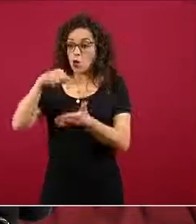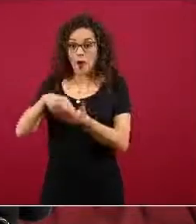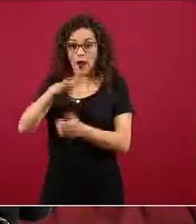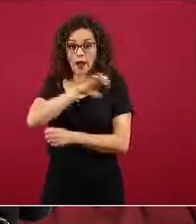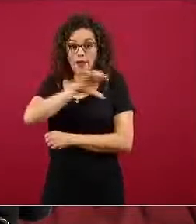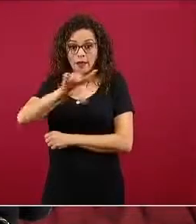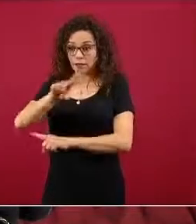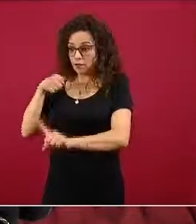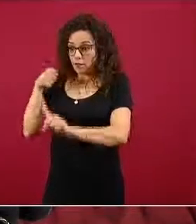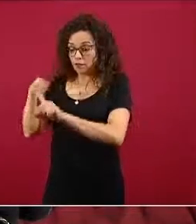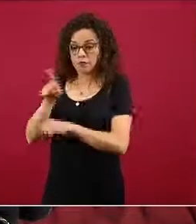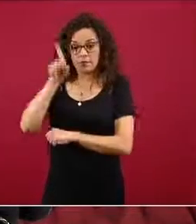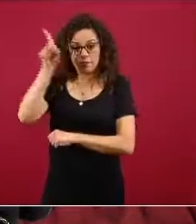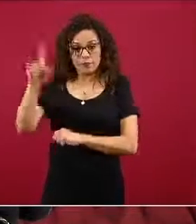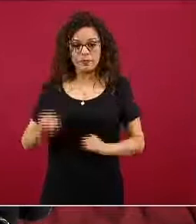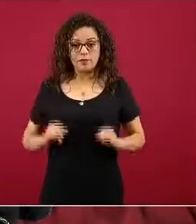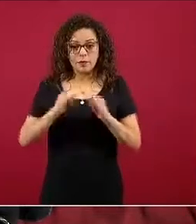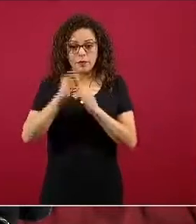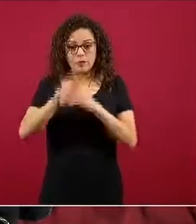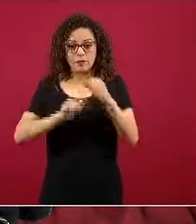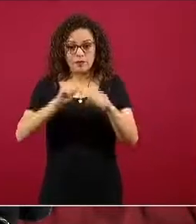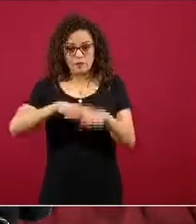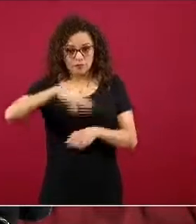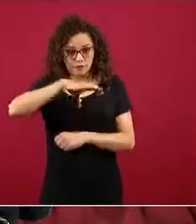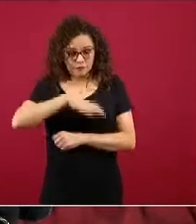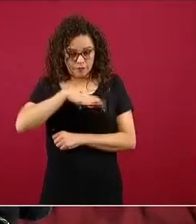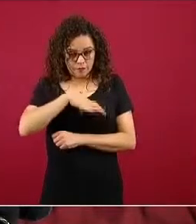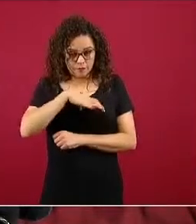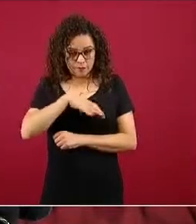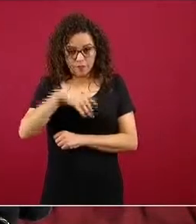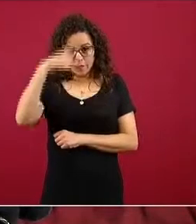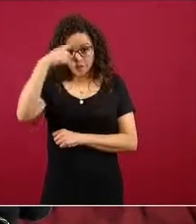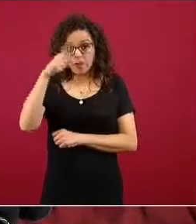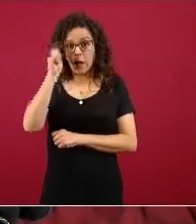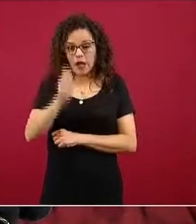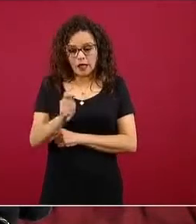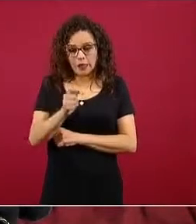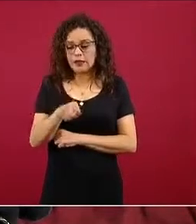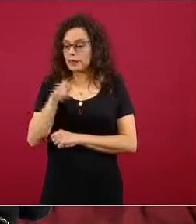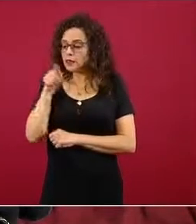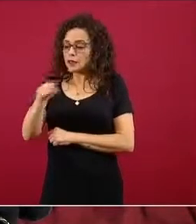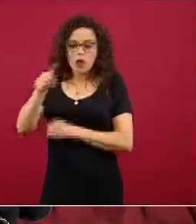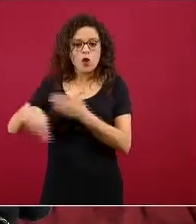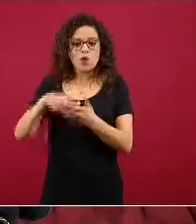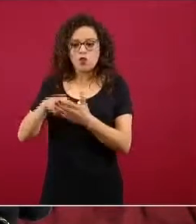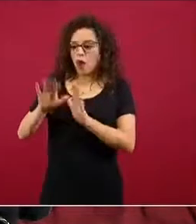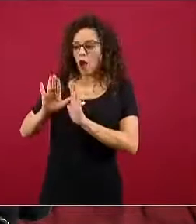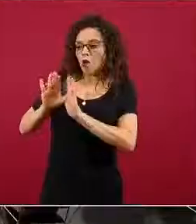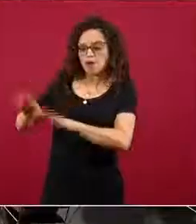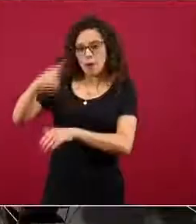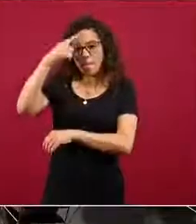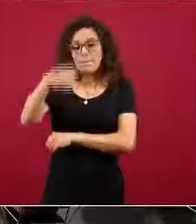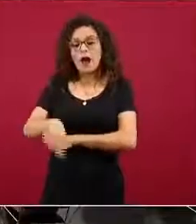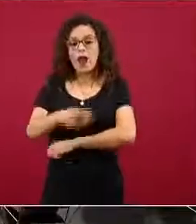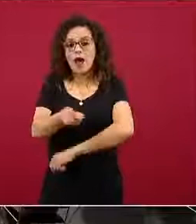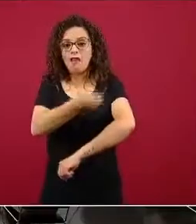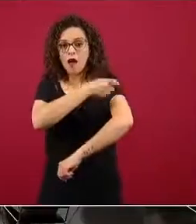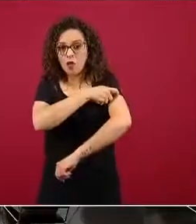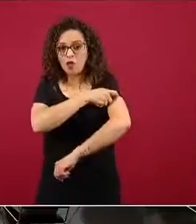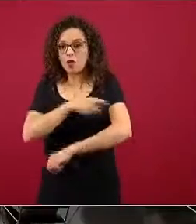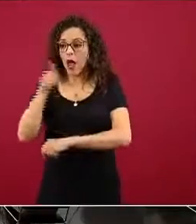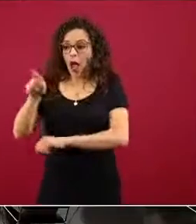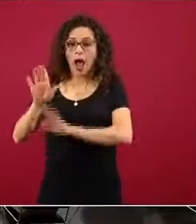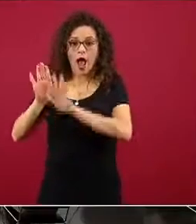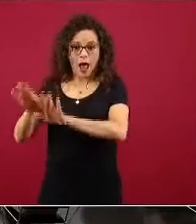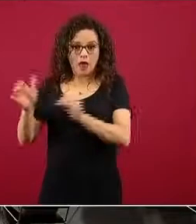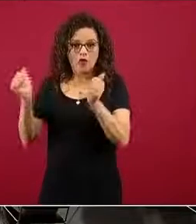Instituto Nacional de Cancerología exclusivamente para usar estas vacunas. Ahí han sido alojadas en estos ultracongeladores